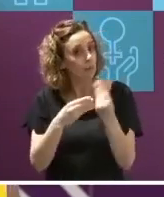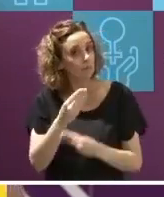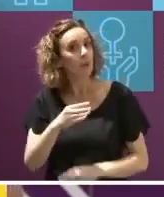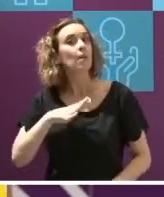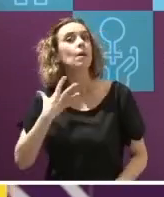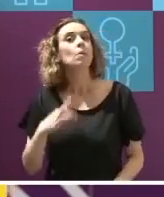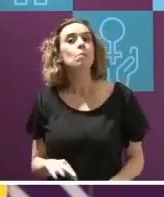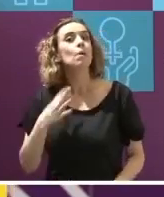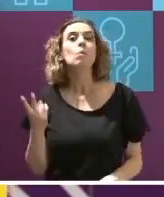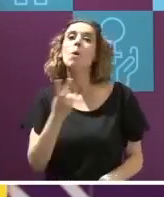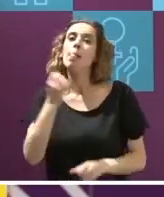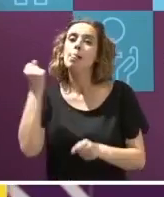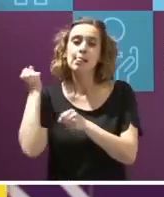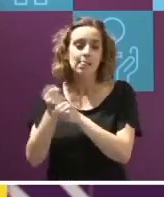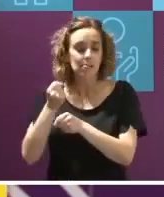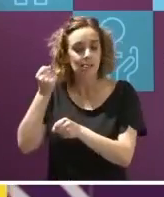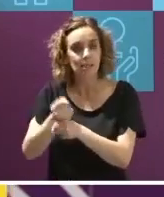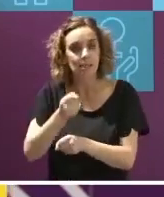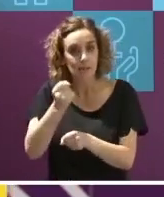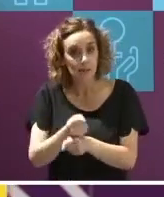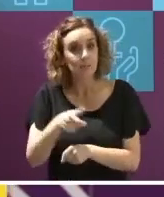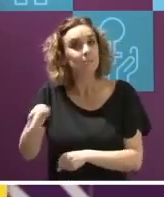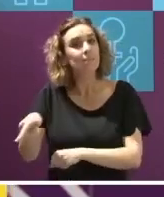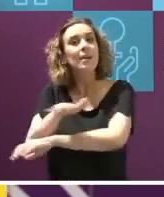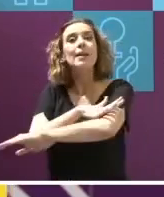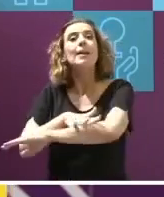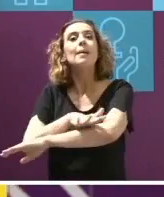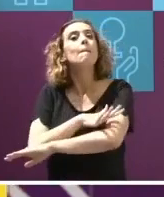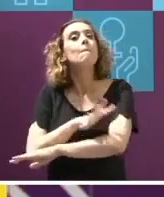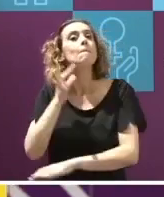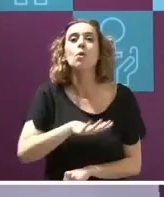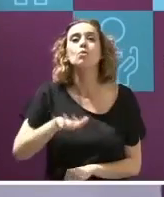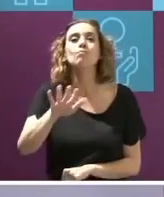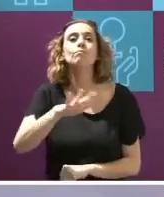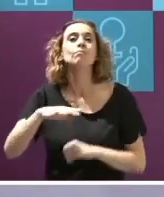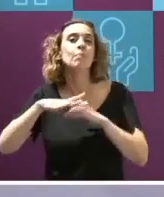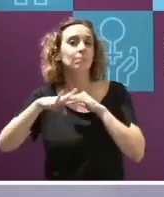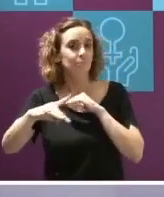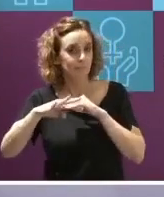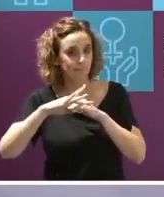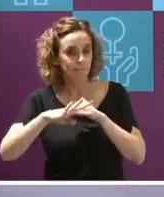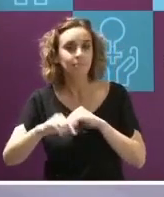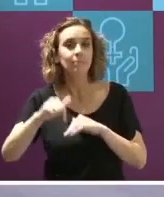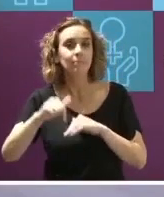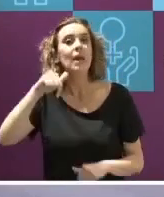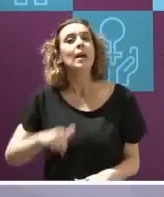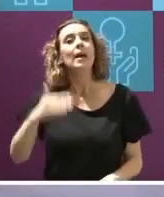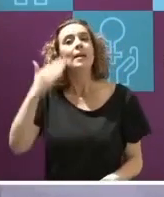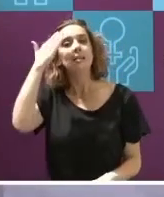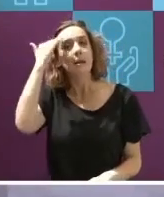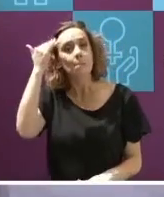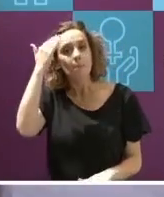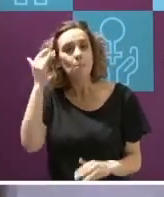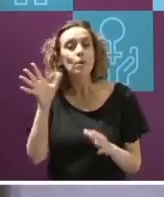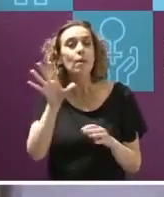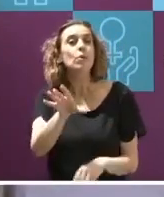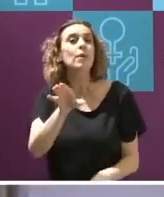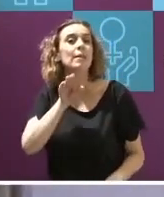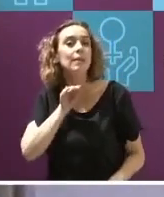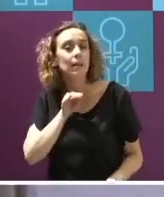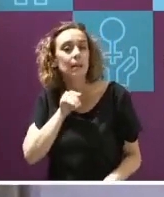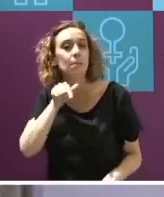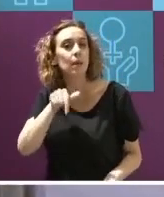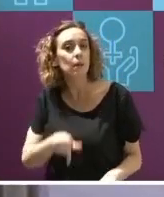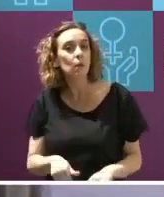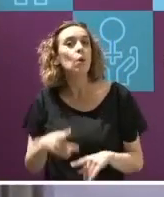la convicción y al trabajo de esta ministra y de su equipo. Este memorando de entendimiento recoge esa